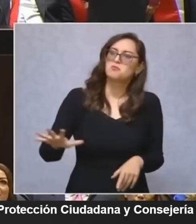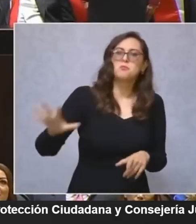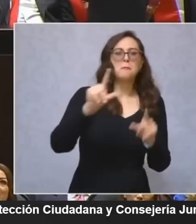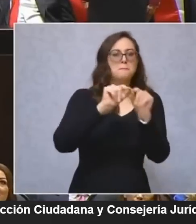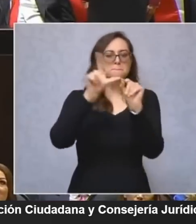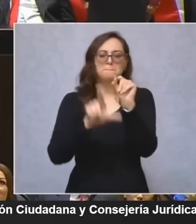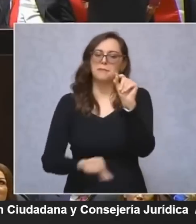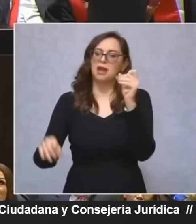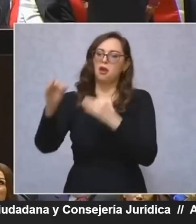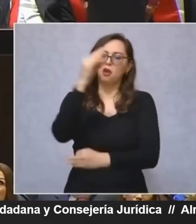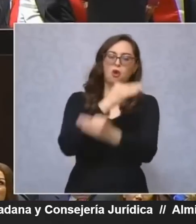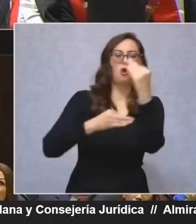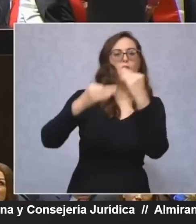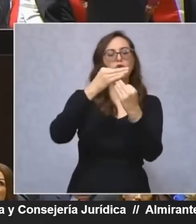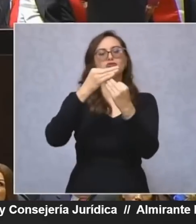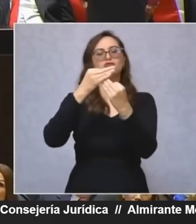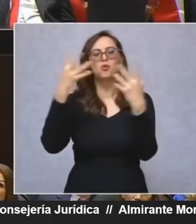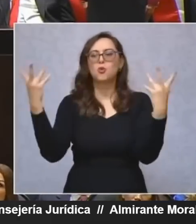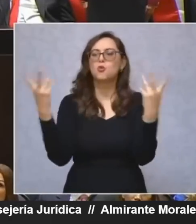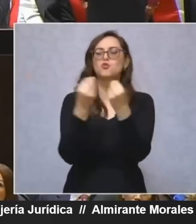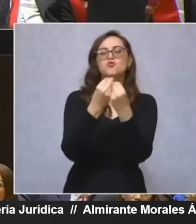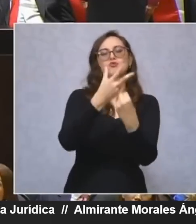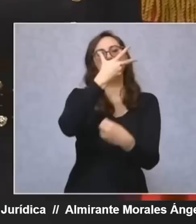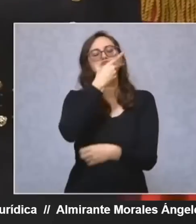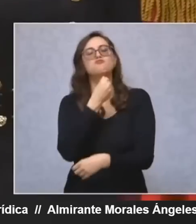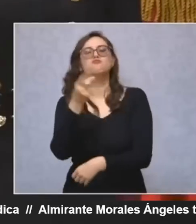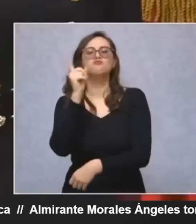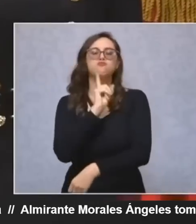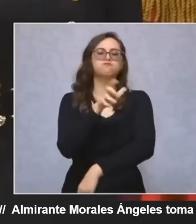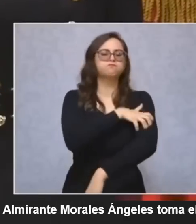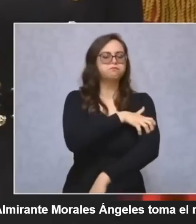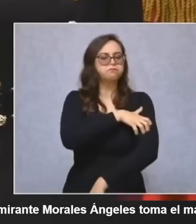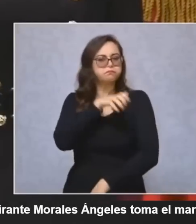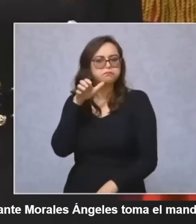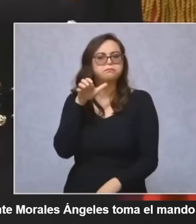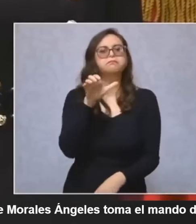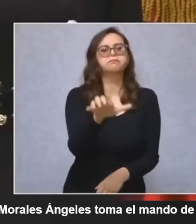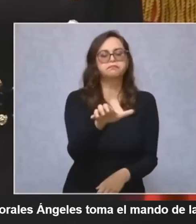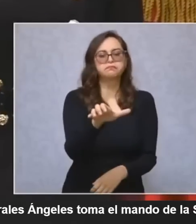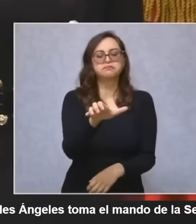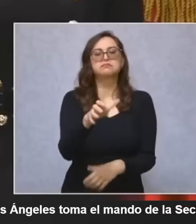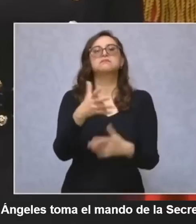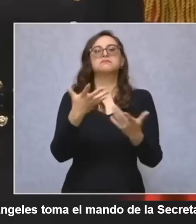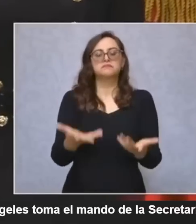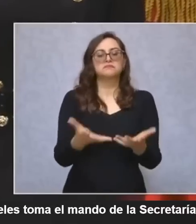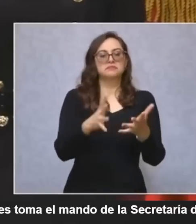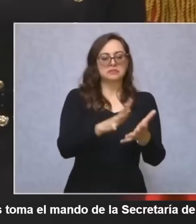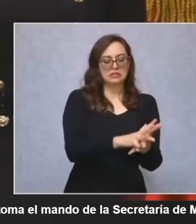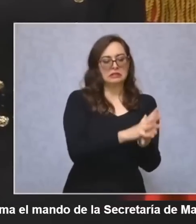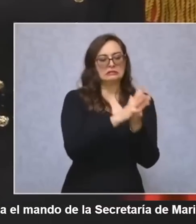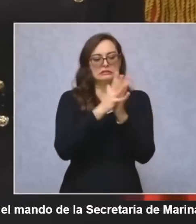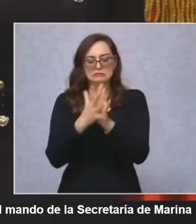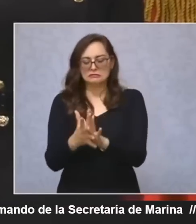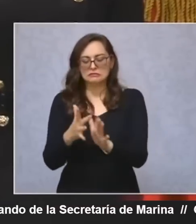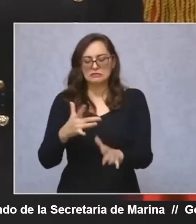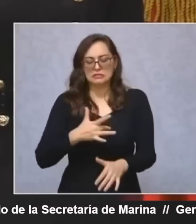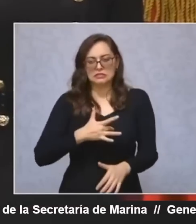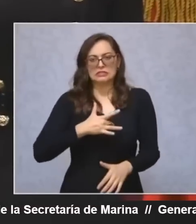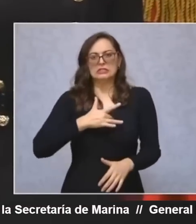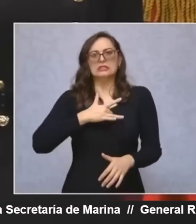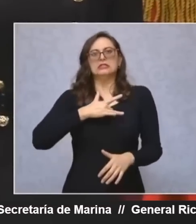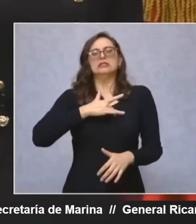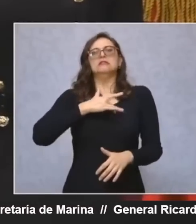México, hombres y mujeres empoderados. La transformación les devolvió la dignidad,